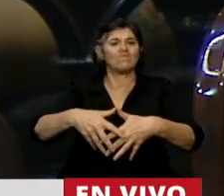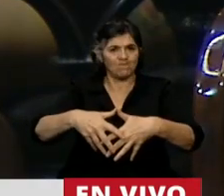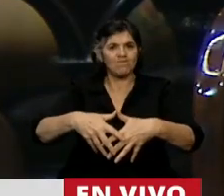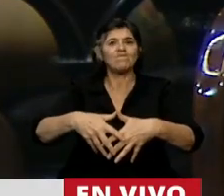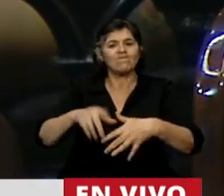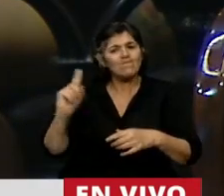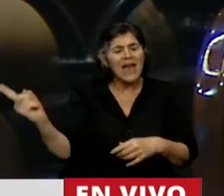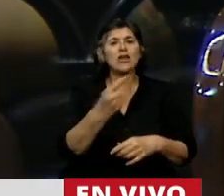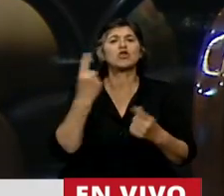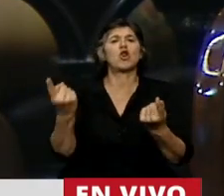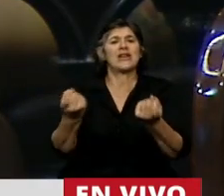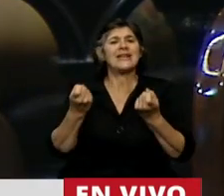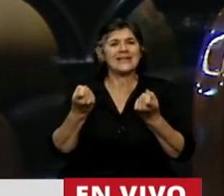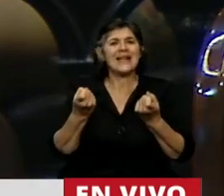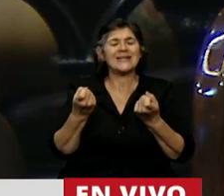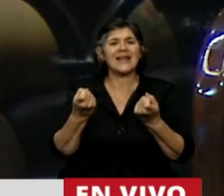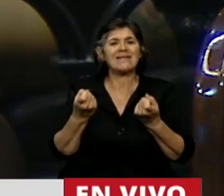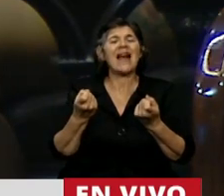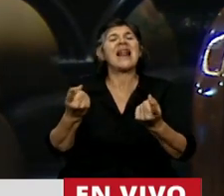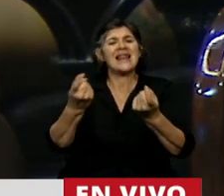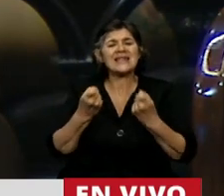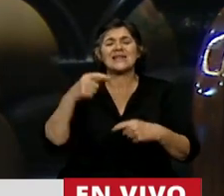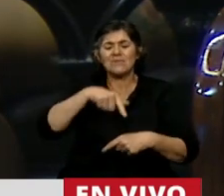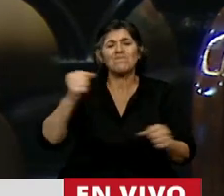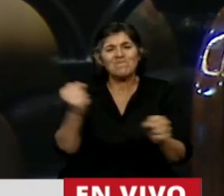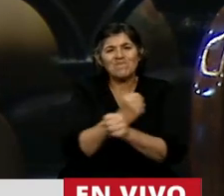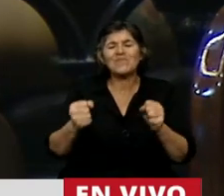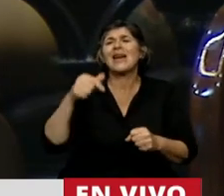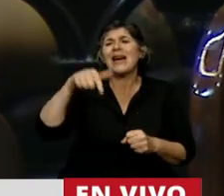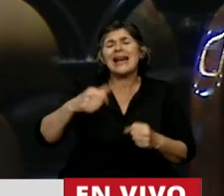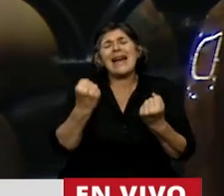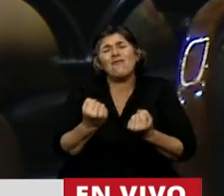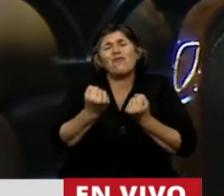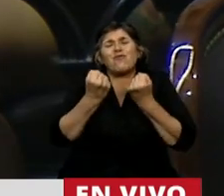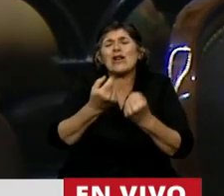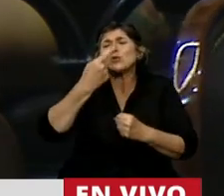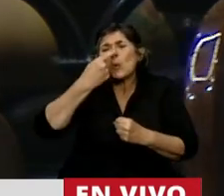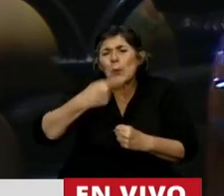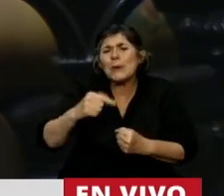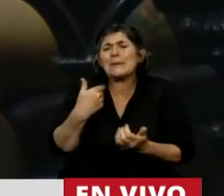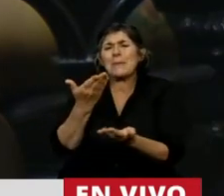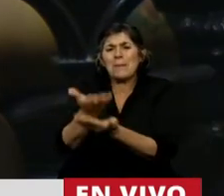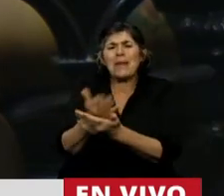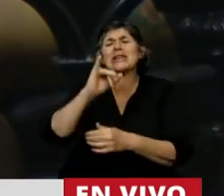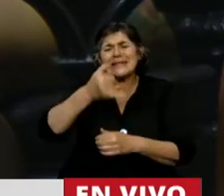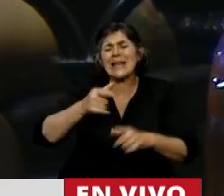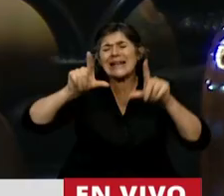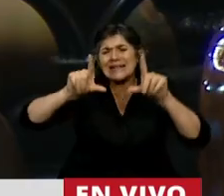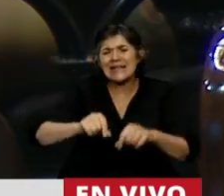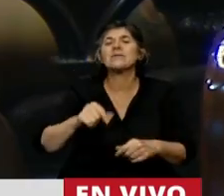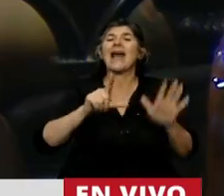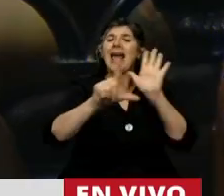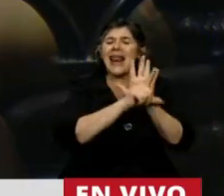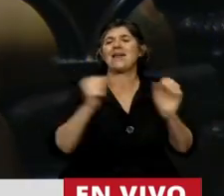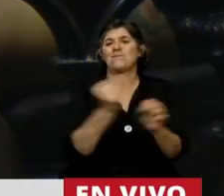que hoy hagamos este esfuerzo último descubra jornada intensiva y convirtamos a este proyecto en ley